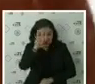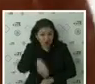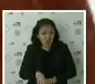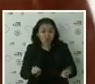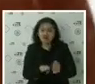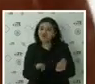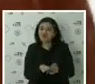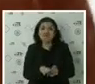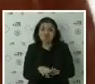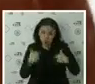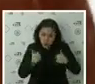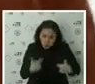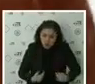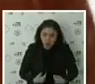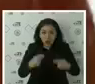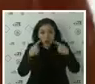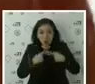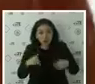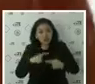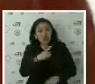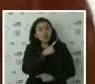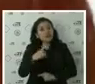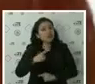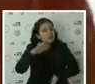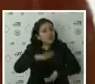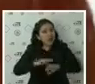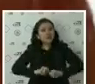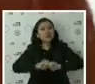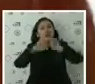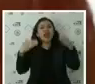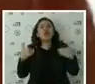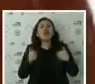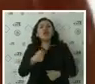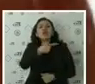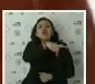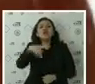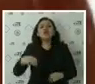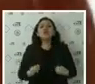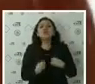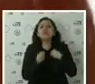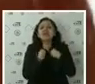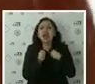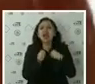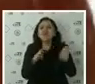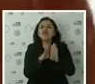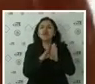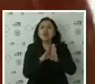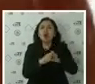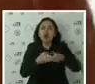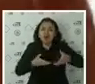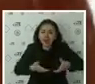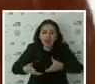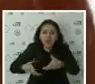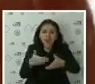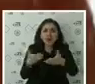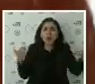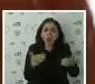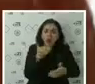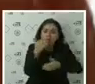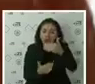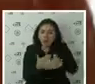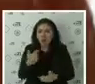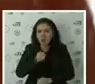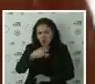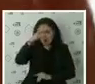humanos y como personas tenemos que tener ejes muy claros de vida, ejes muy claros de camino y de avance y sobre todo,